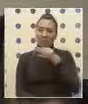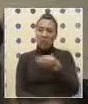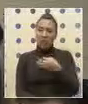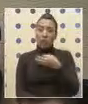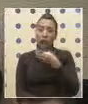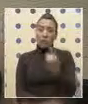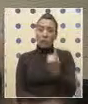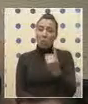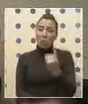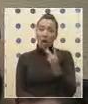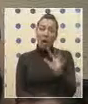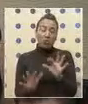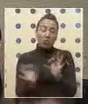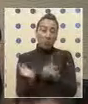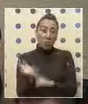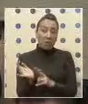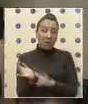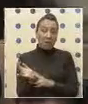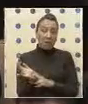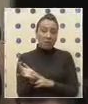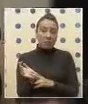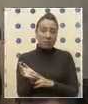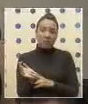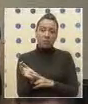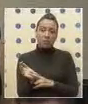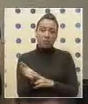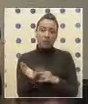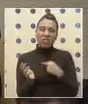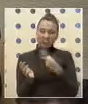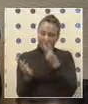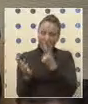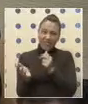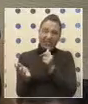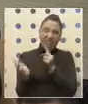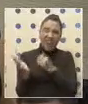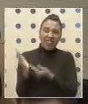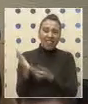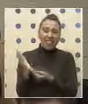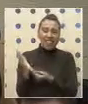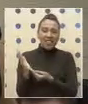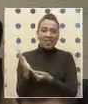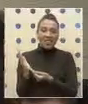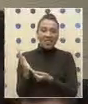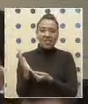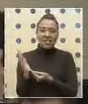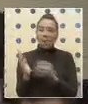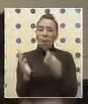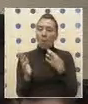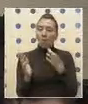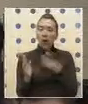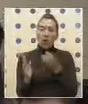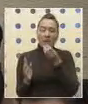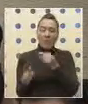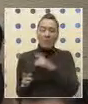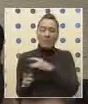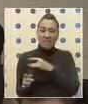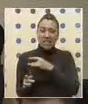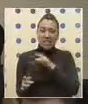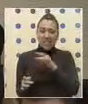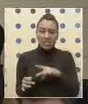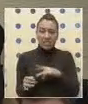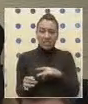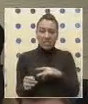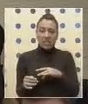algo sinceramente. Yo echo de menos que ¿por qué no hablamos en Chile de una vez por